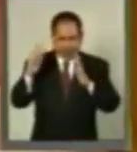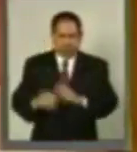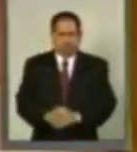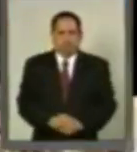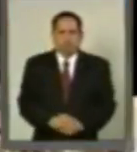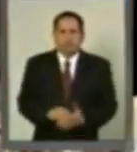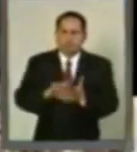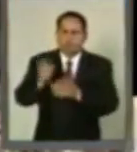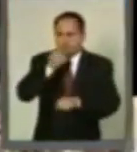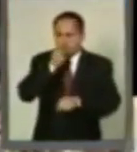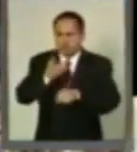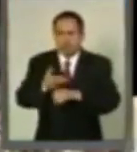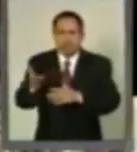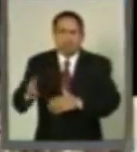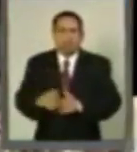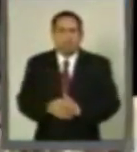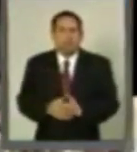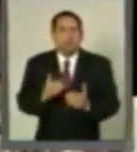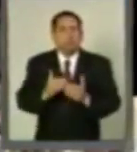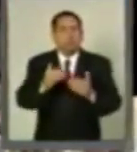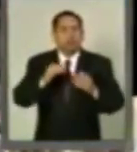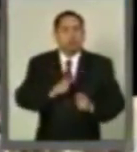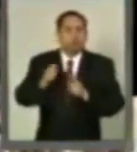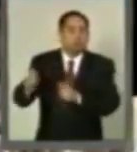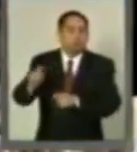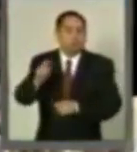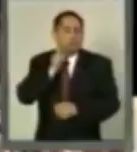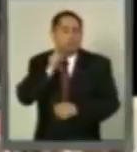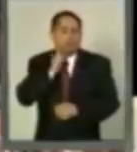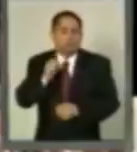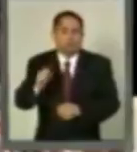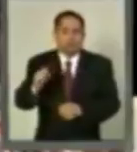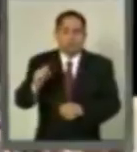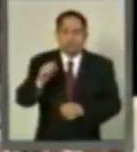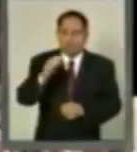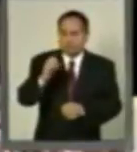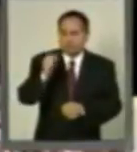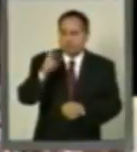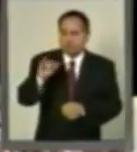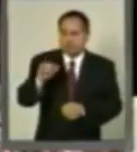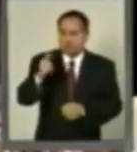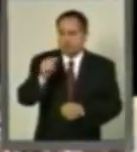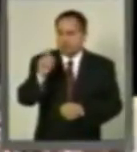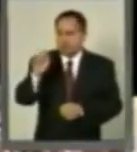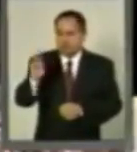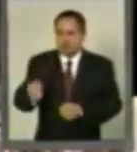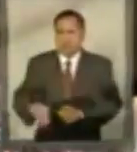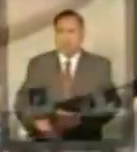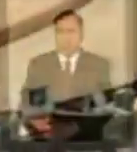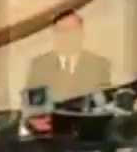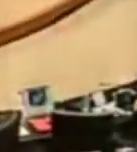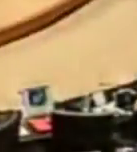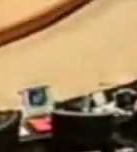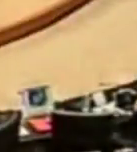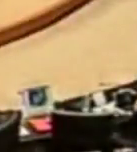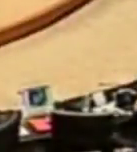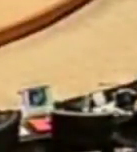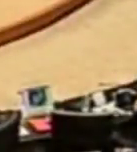Muchas gracias, secretario. Tiene el uso de la palabra el senador Celestino Cesario Guzmán.